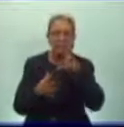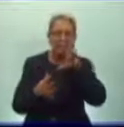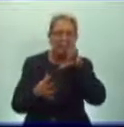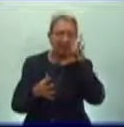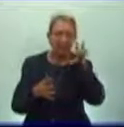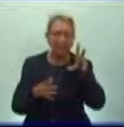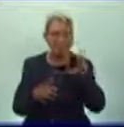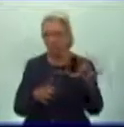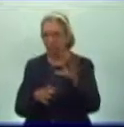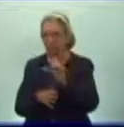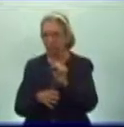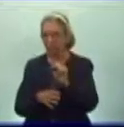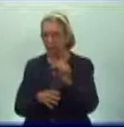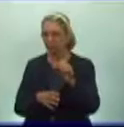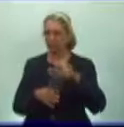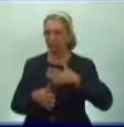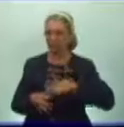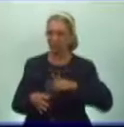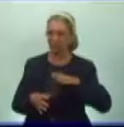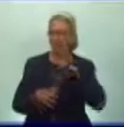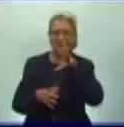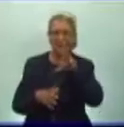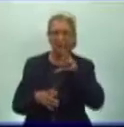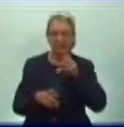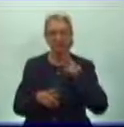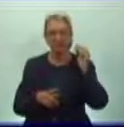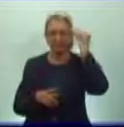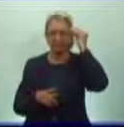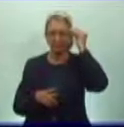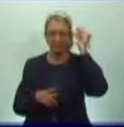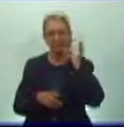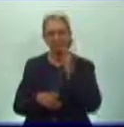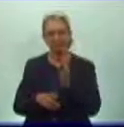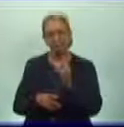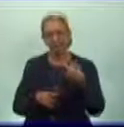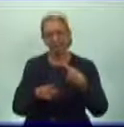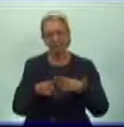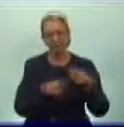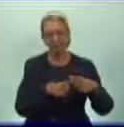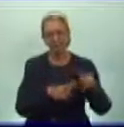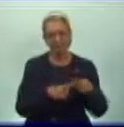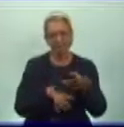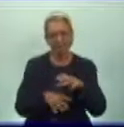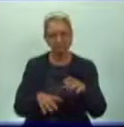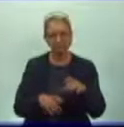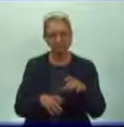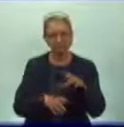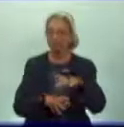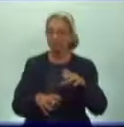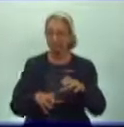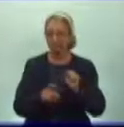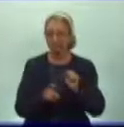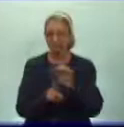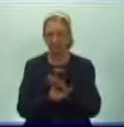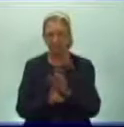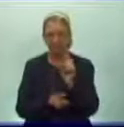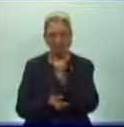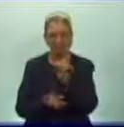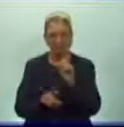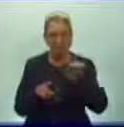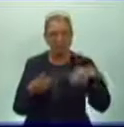gritería, aprendió a respetar a los demás, los animales empezaron a cantar. ¿Cuál es la respuesta que ustedes